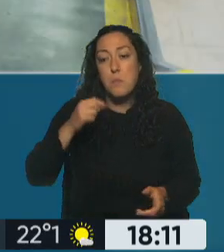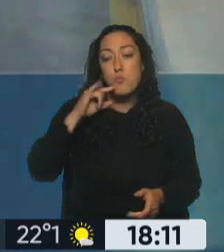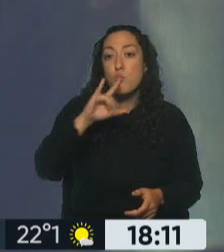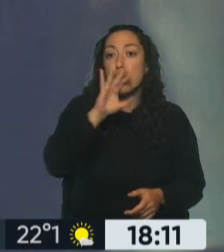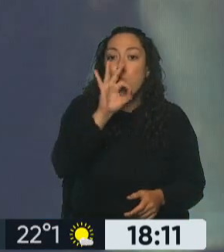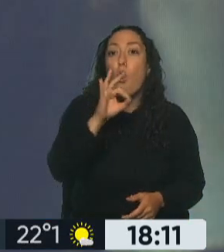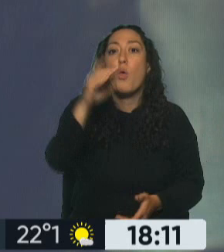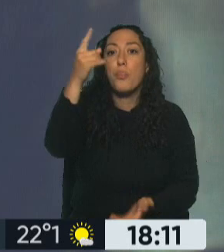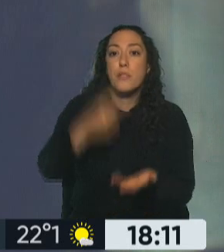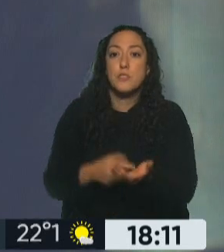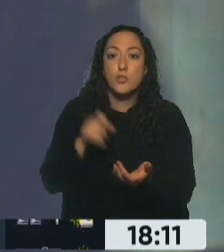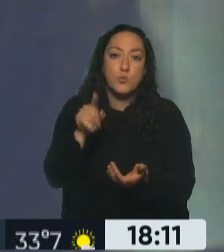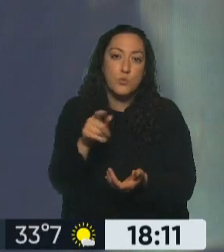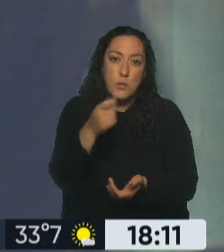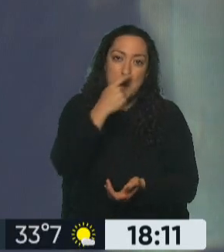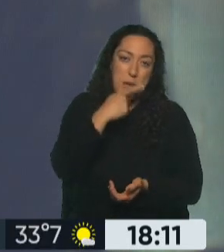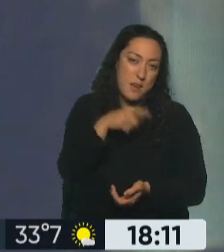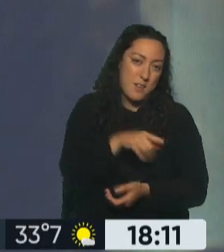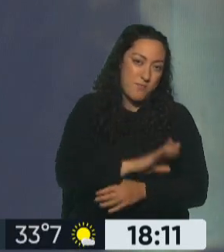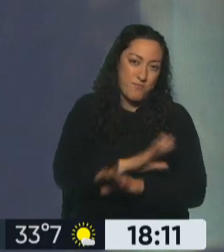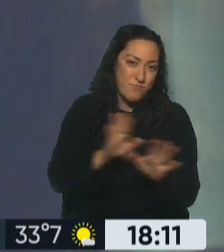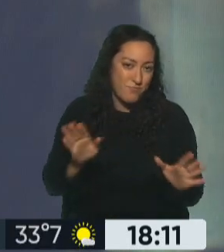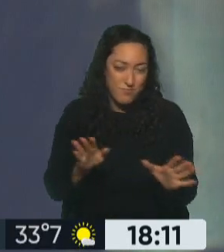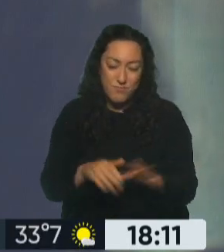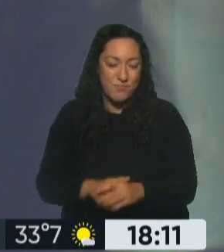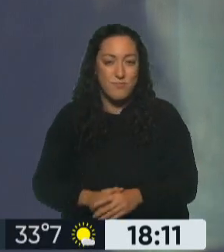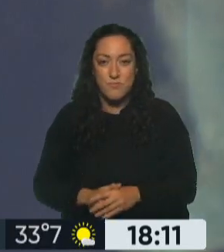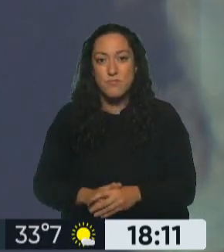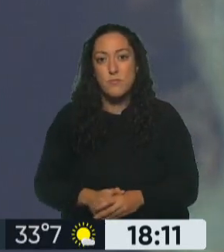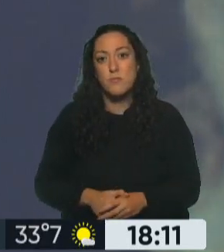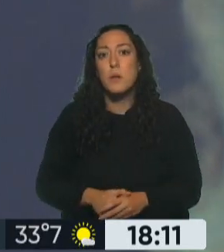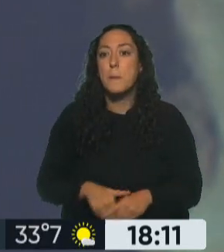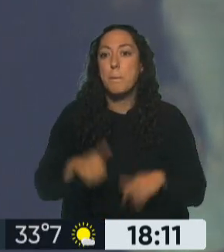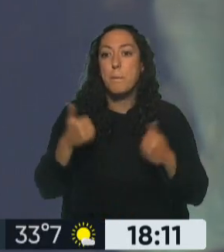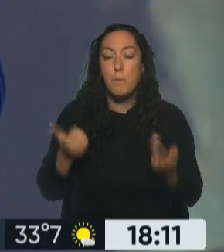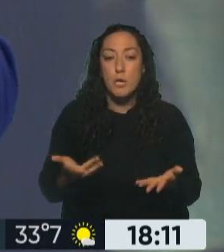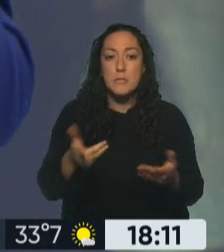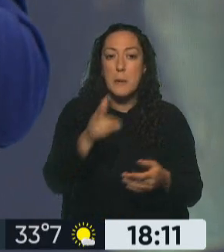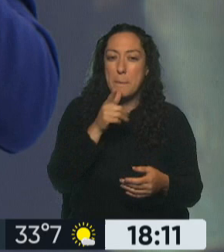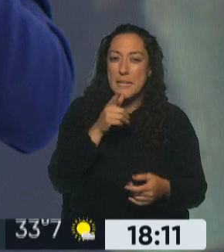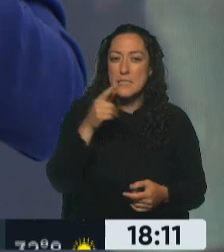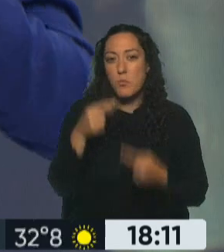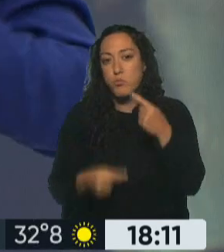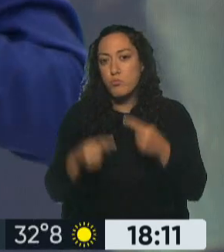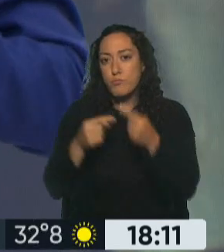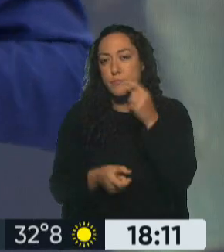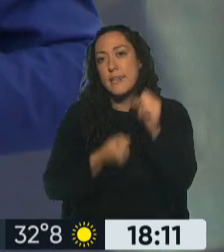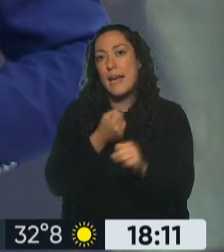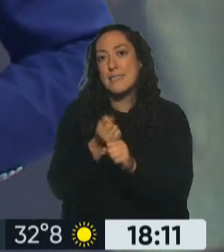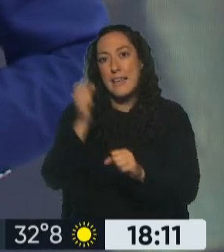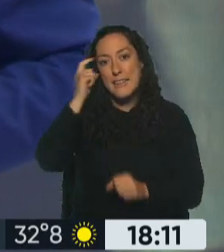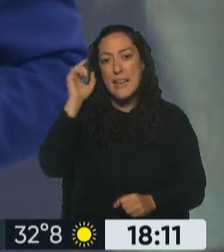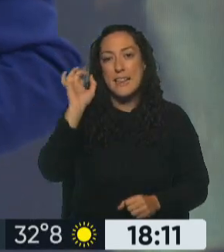decisión absolutamente de Mauricio Macri. Claro, por eso te digo, bueno, me parece listo, que vamos a ver estos cortocircuitos hasta el 10 de diciembre,